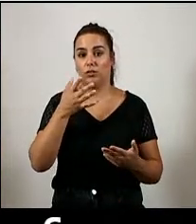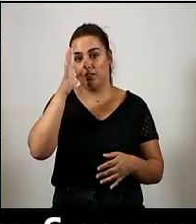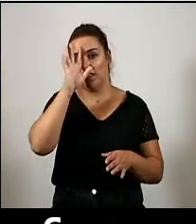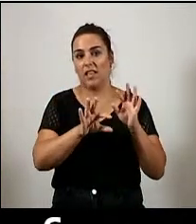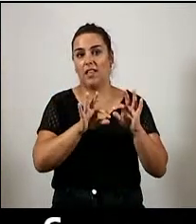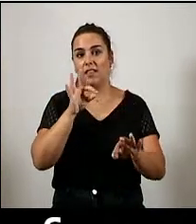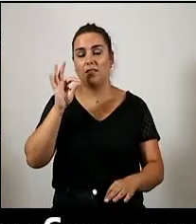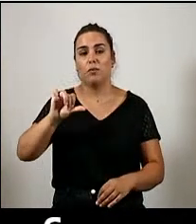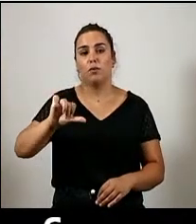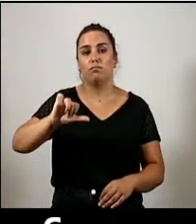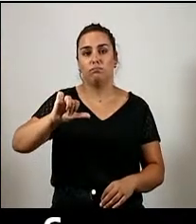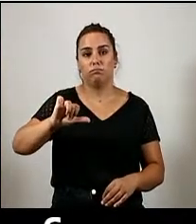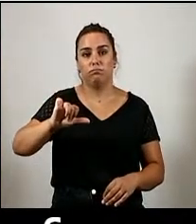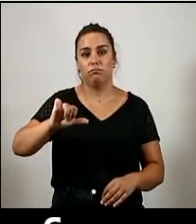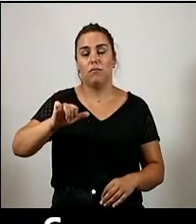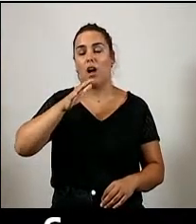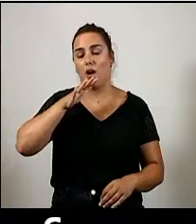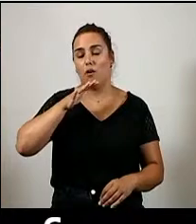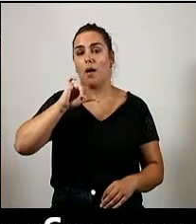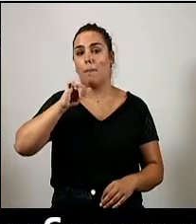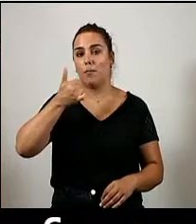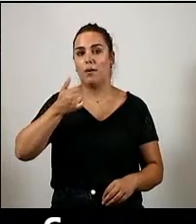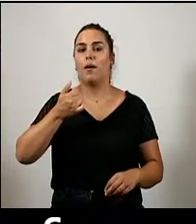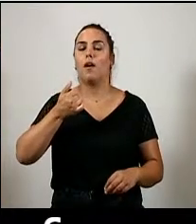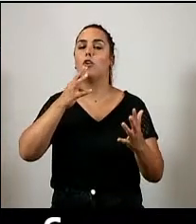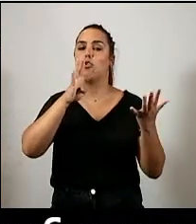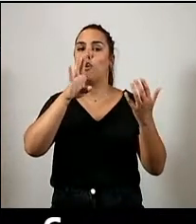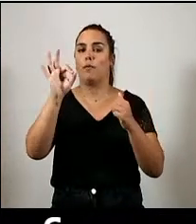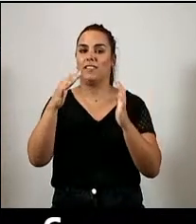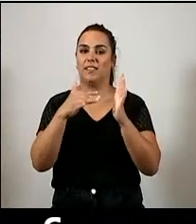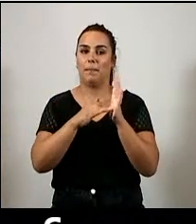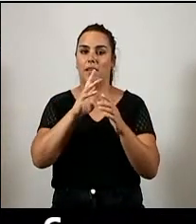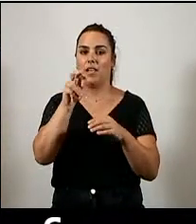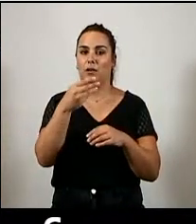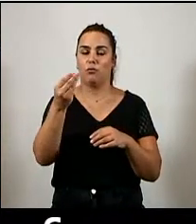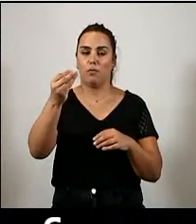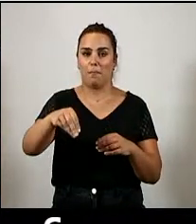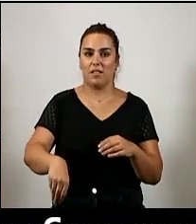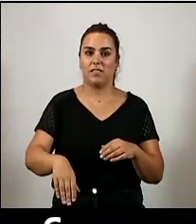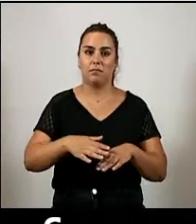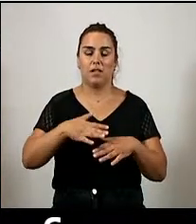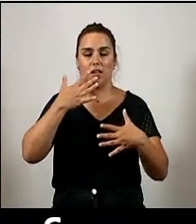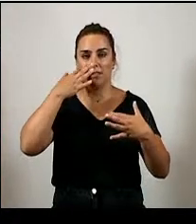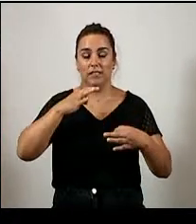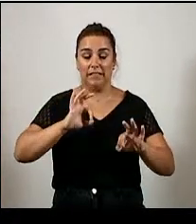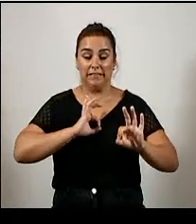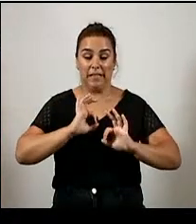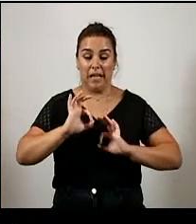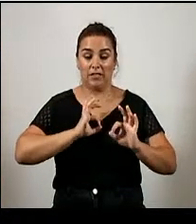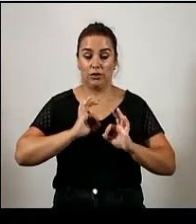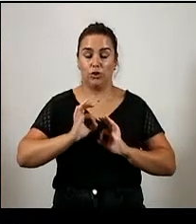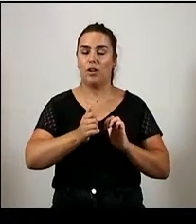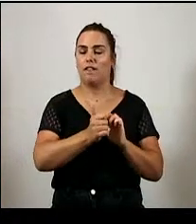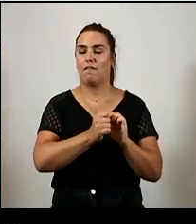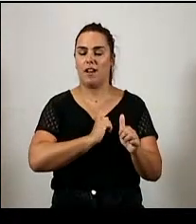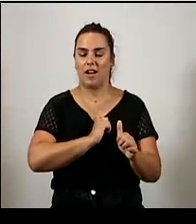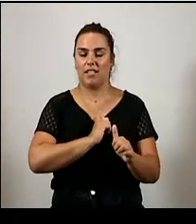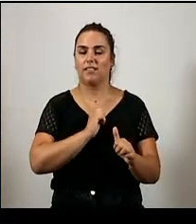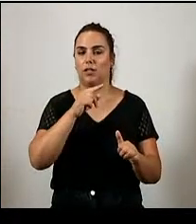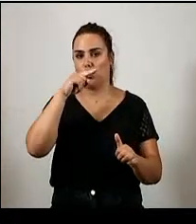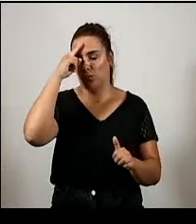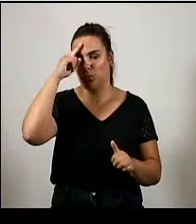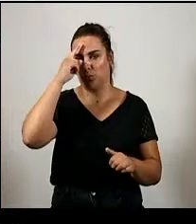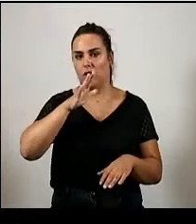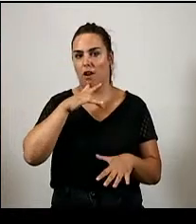una aportación extraordinaria de 90.000 euros para garantizar que este teatro siga siendo el referente cultural de nuestra región.